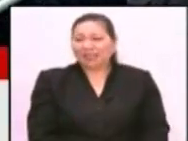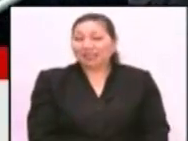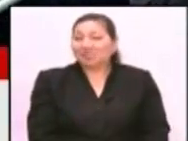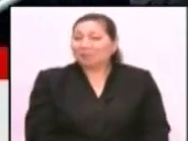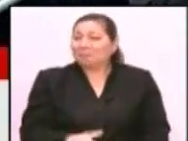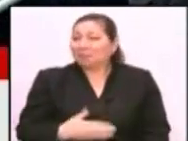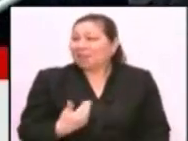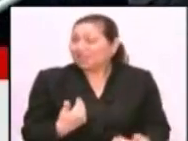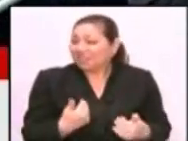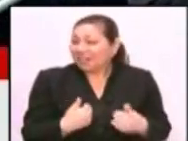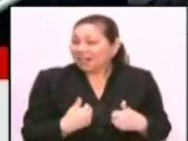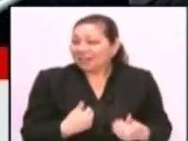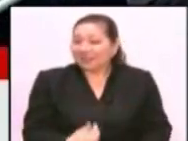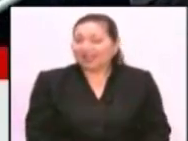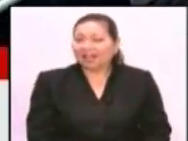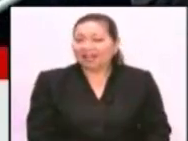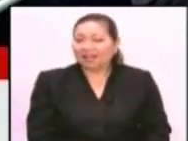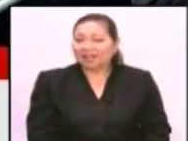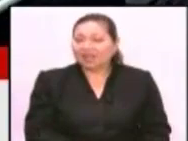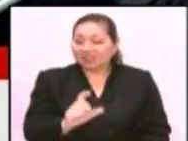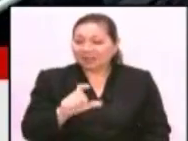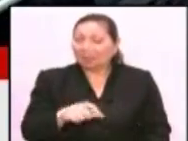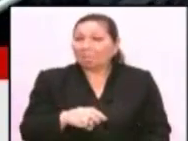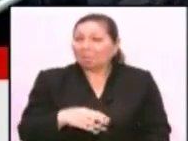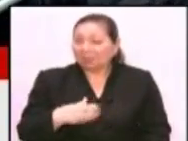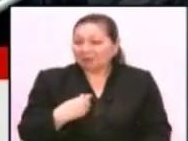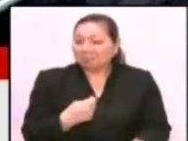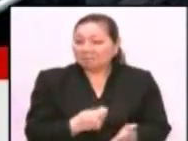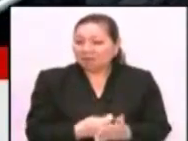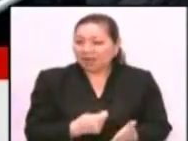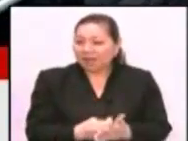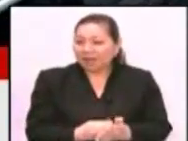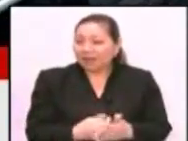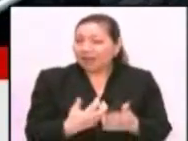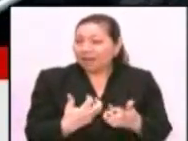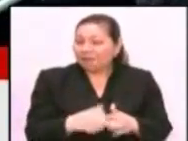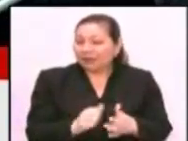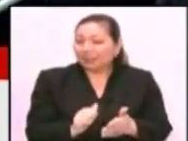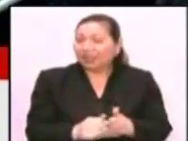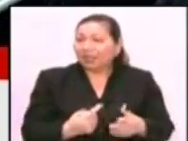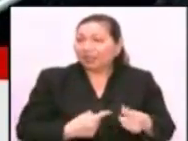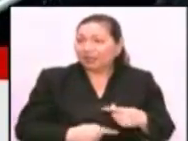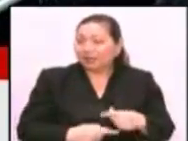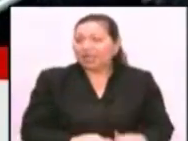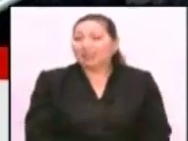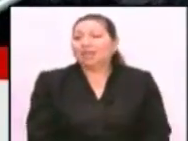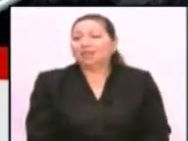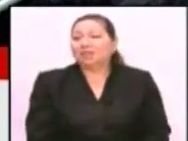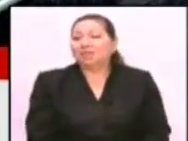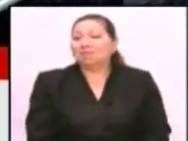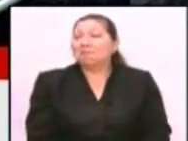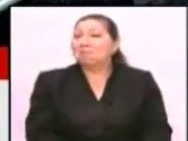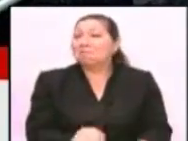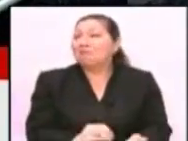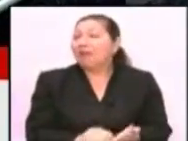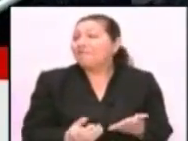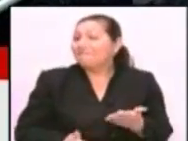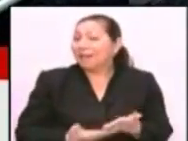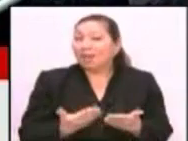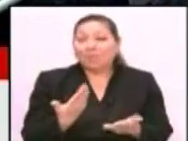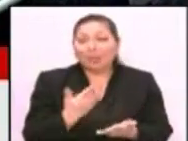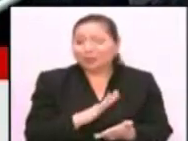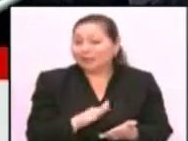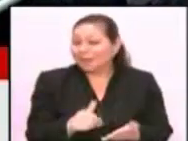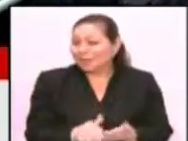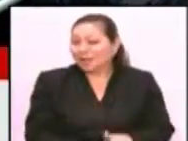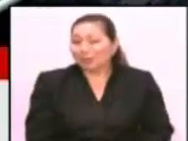Si pudieran tener un cajero, podrían pagar ahí a la empresa que les trae la arcilla y sería muchísimo más fácil para todo el